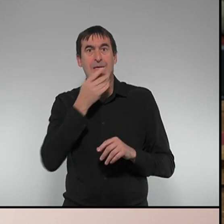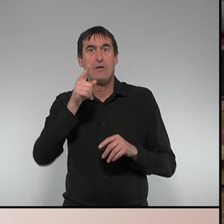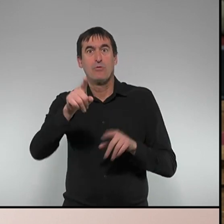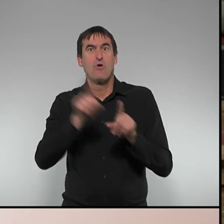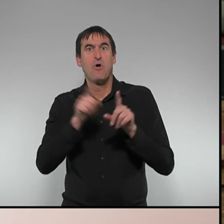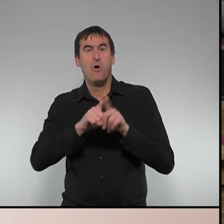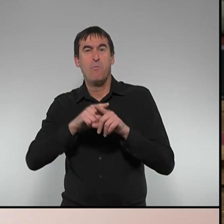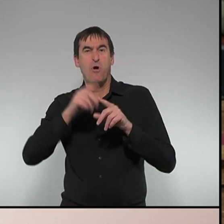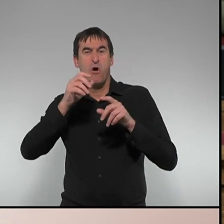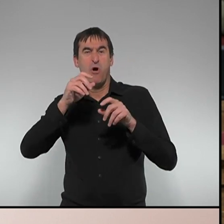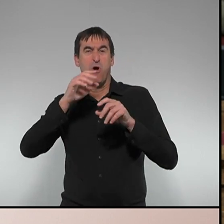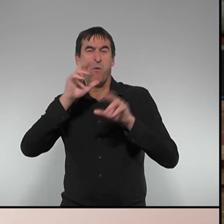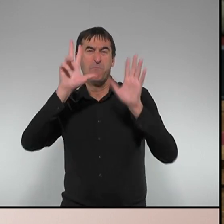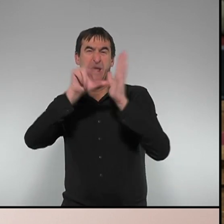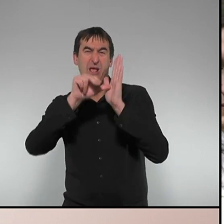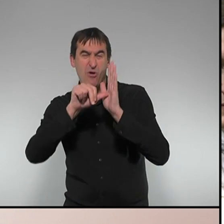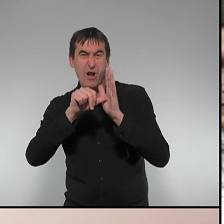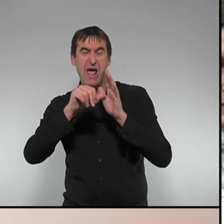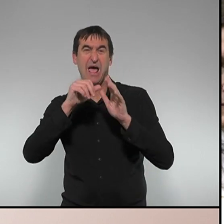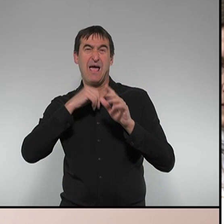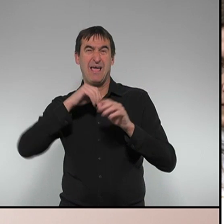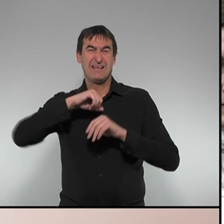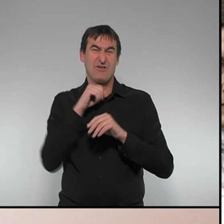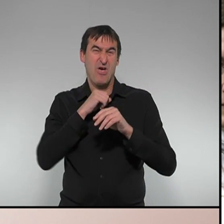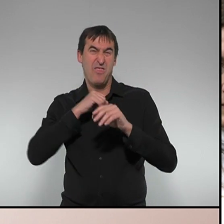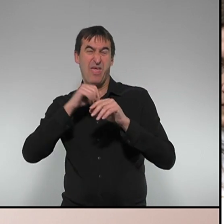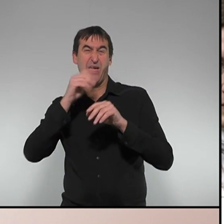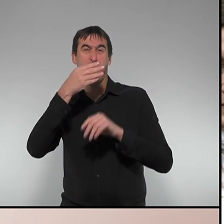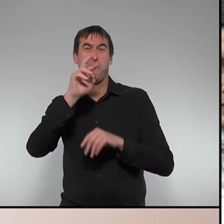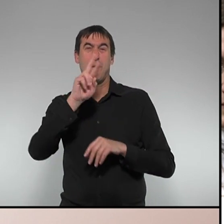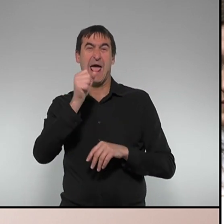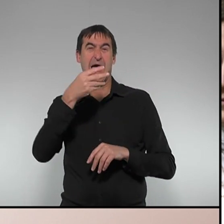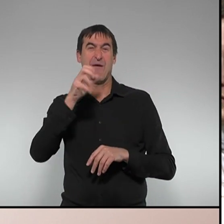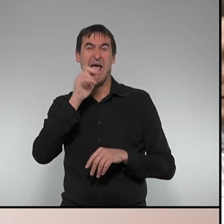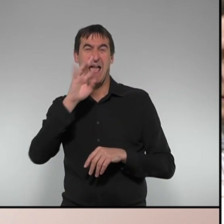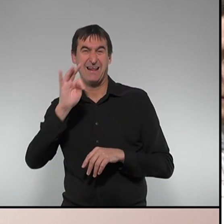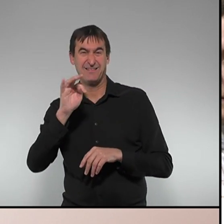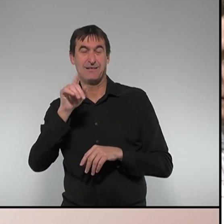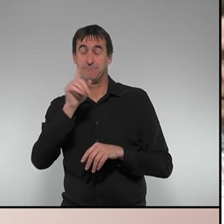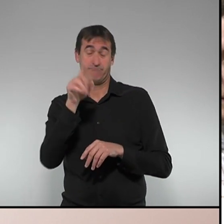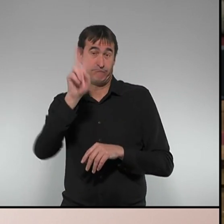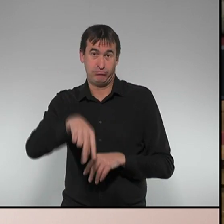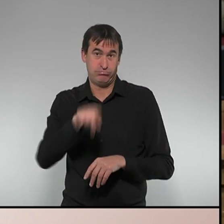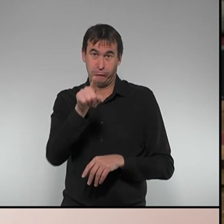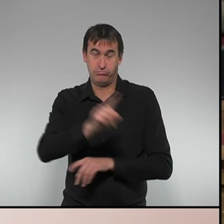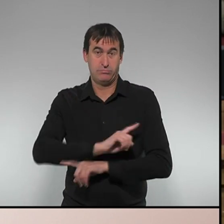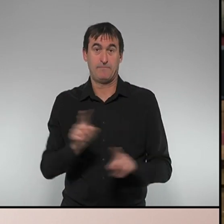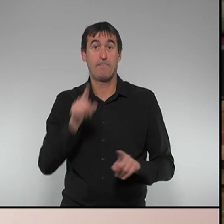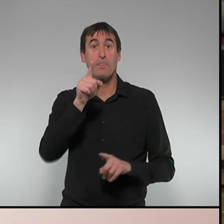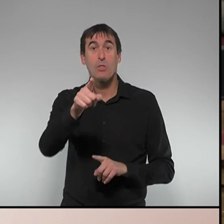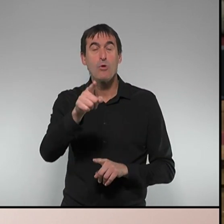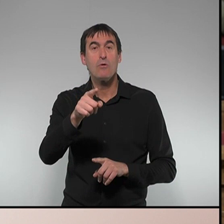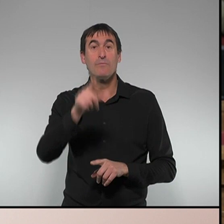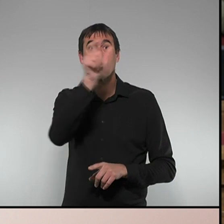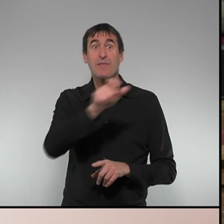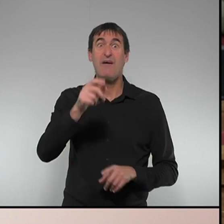Wallace contra el invasor en Braveheart. Pues va a ser que no, señor Aragonés. No. Para empezar, faltó usted al respeto a los